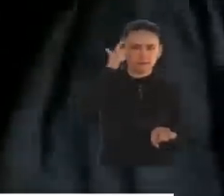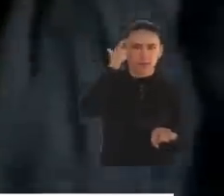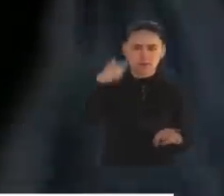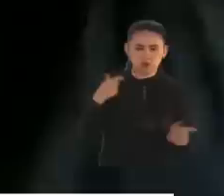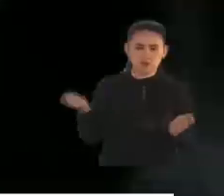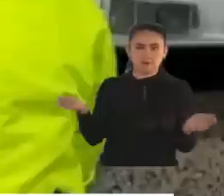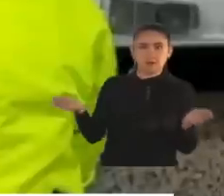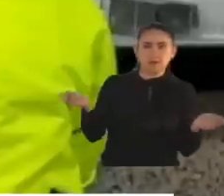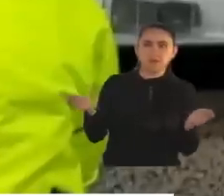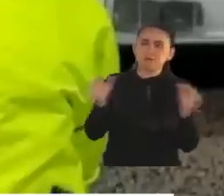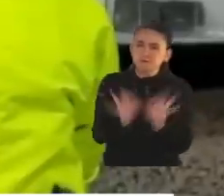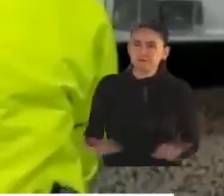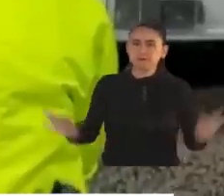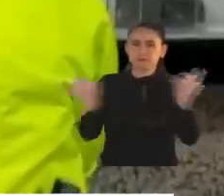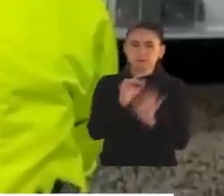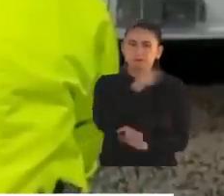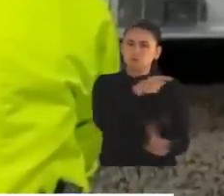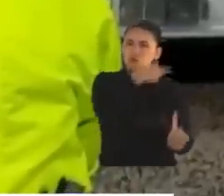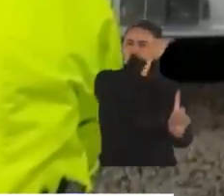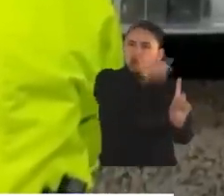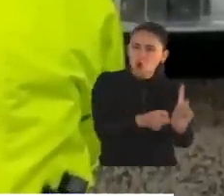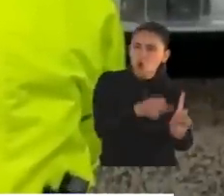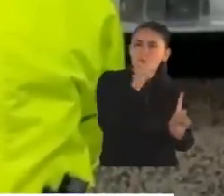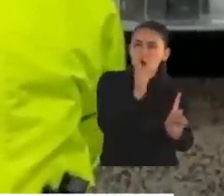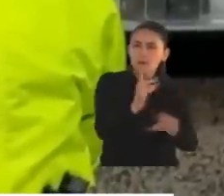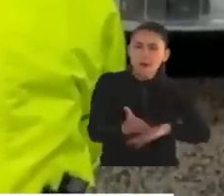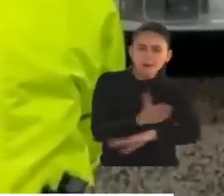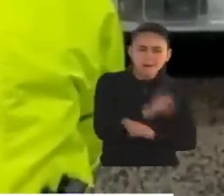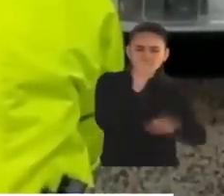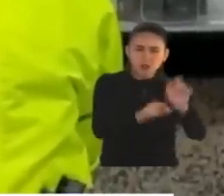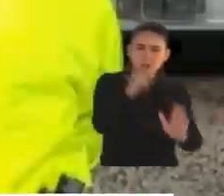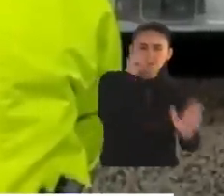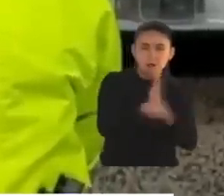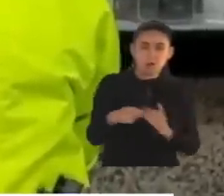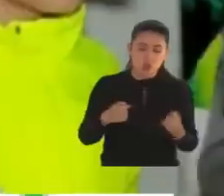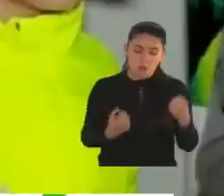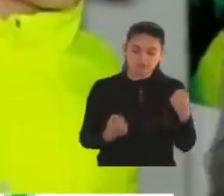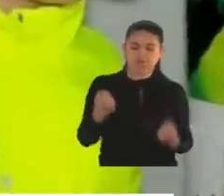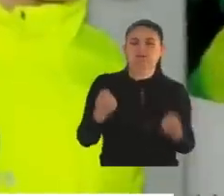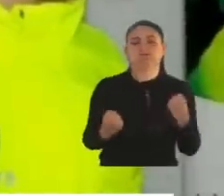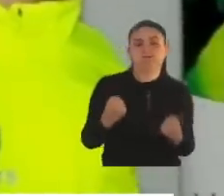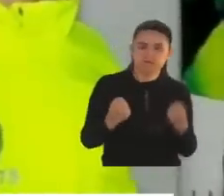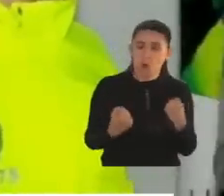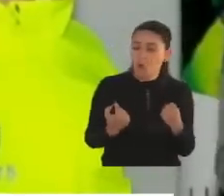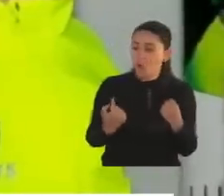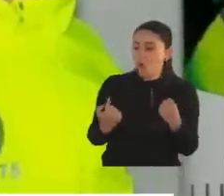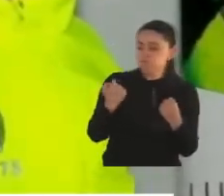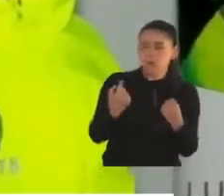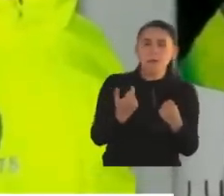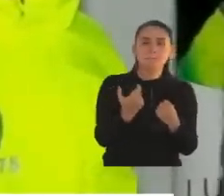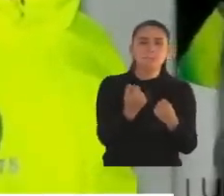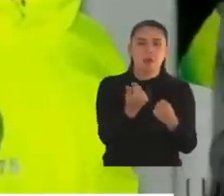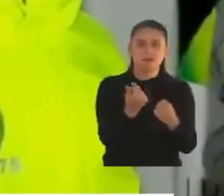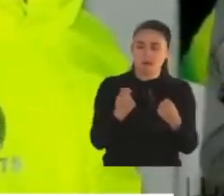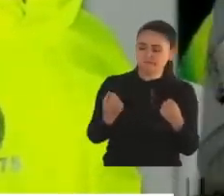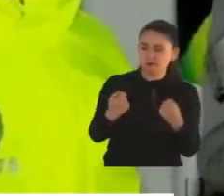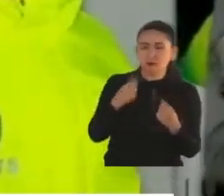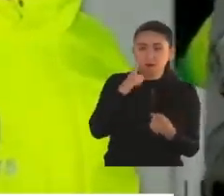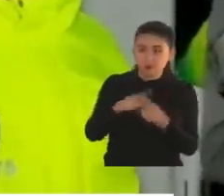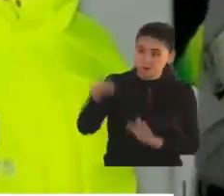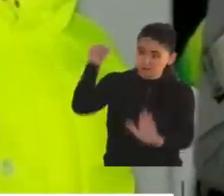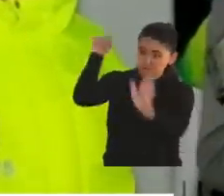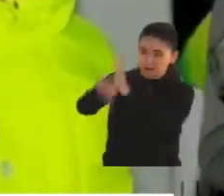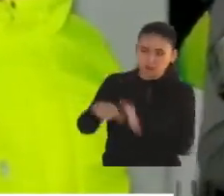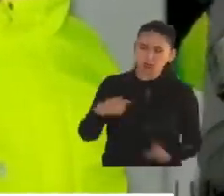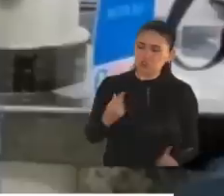papel crucial que había jugado pues al trasladar en su camioneta el dinero con el que le pagaron a los sicarios. Además,